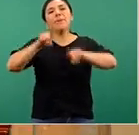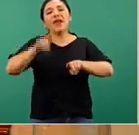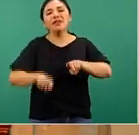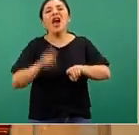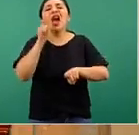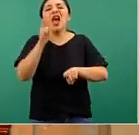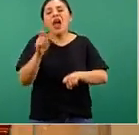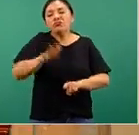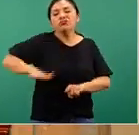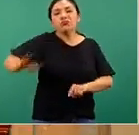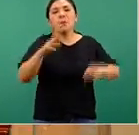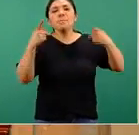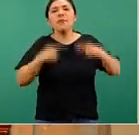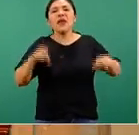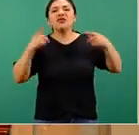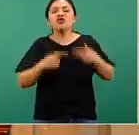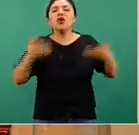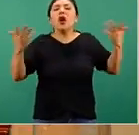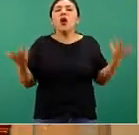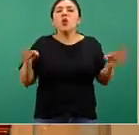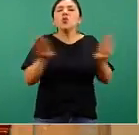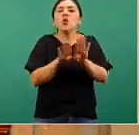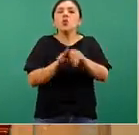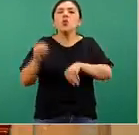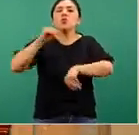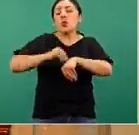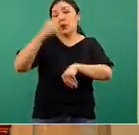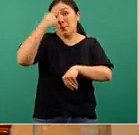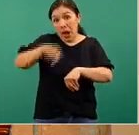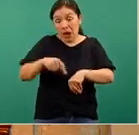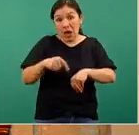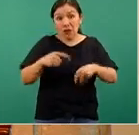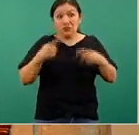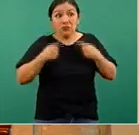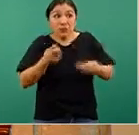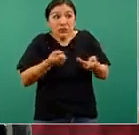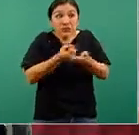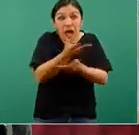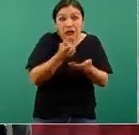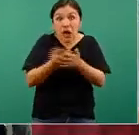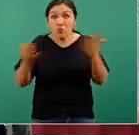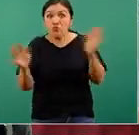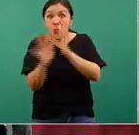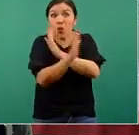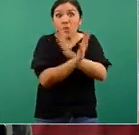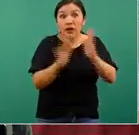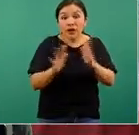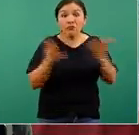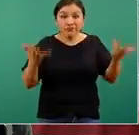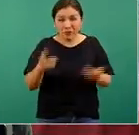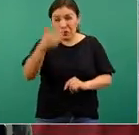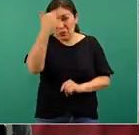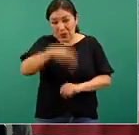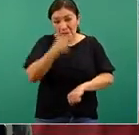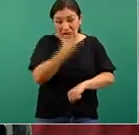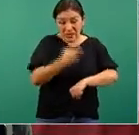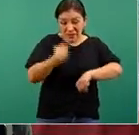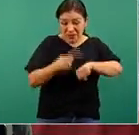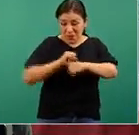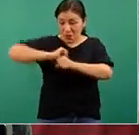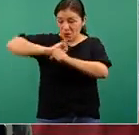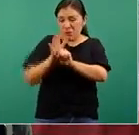comportamiento poblacional en función de la movilidad. Estamos ante una enfermedad que se transmite de persona a